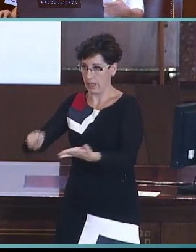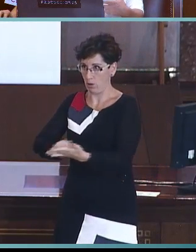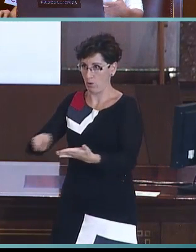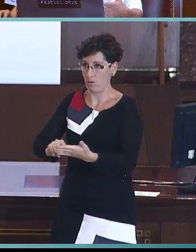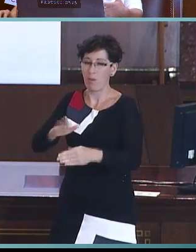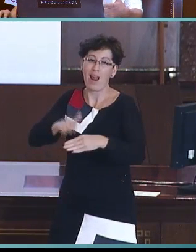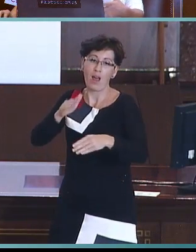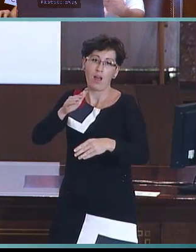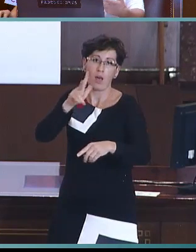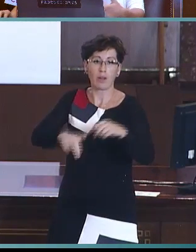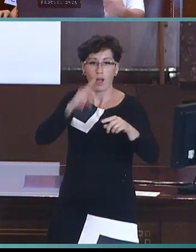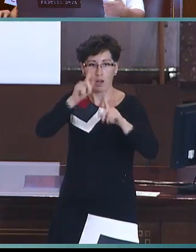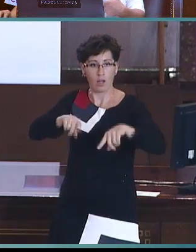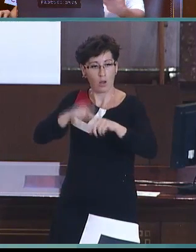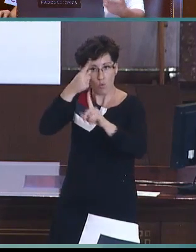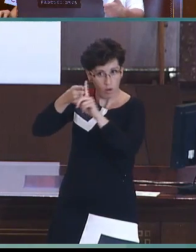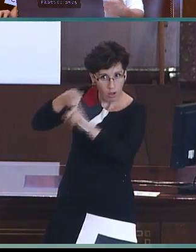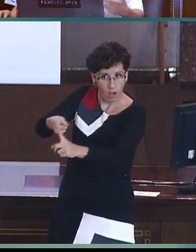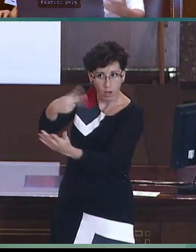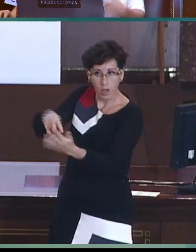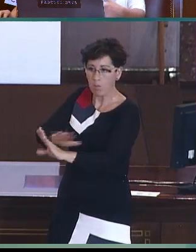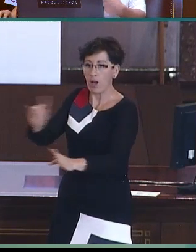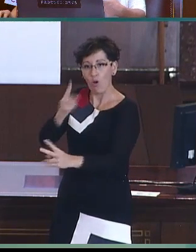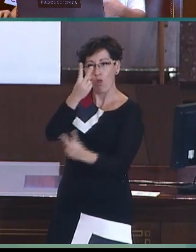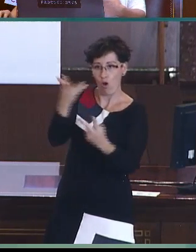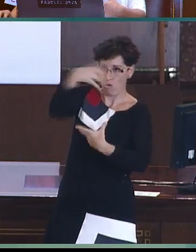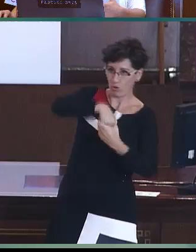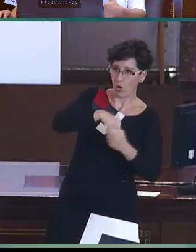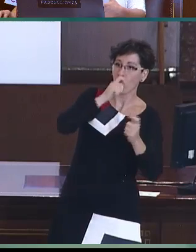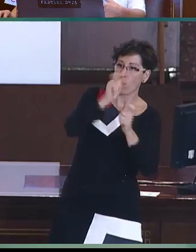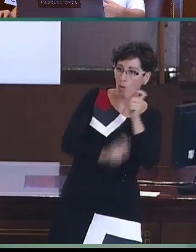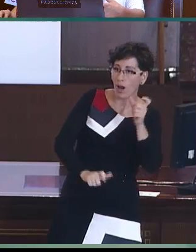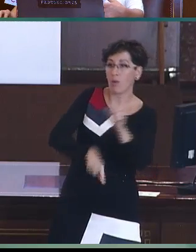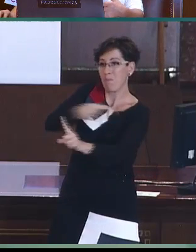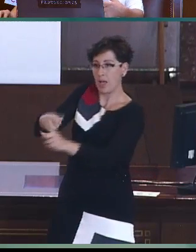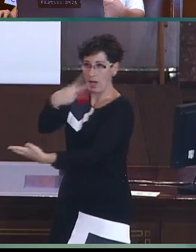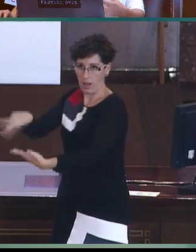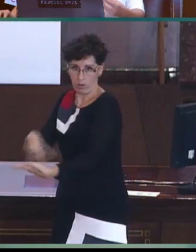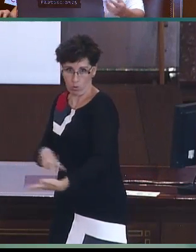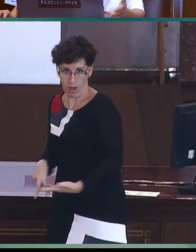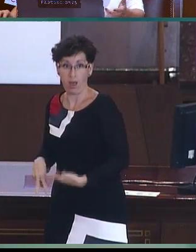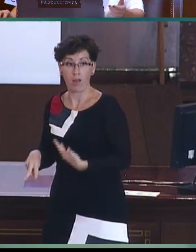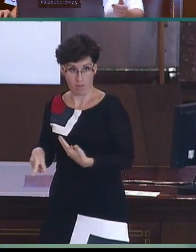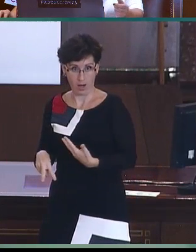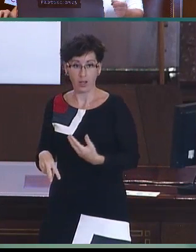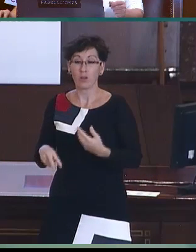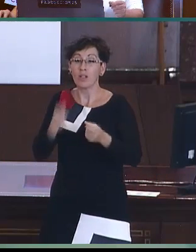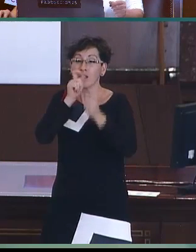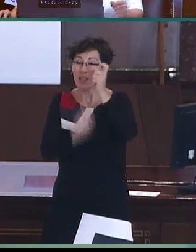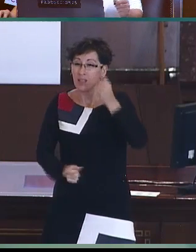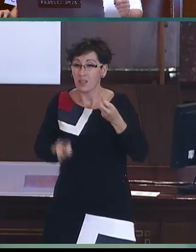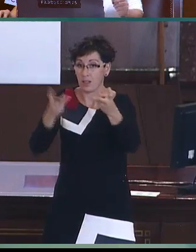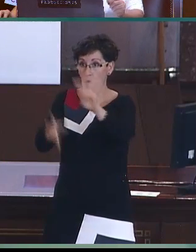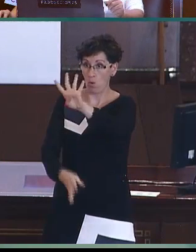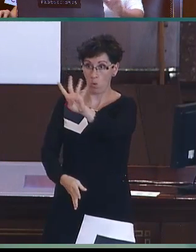tan presente, para medir realmente vocabulario y no a través de la lectura. El número de ítems son 42